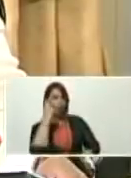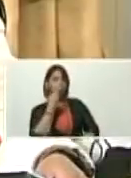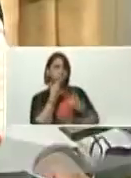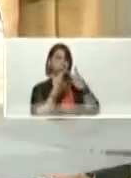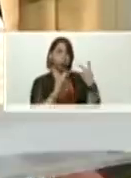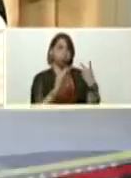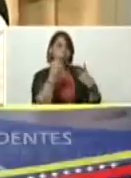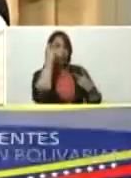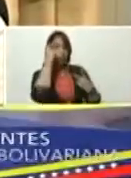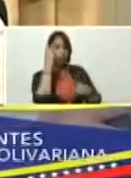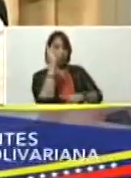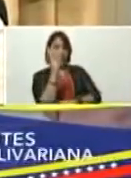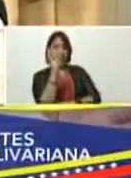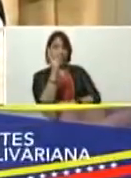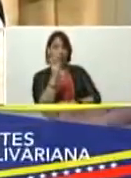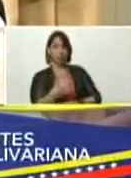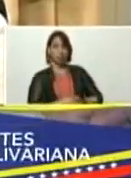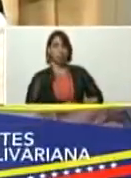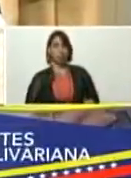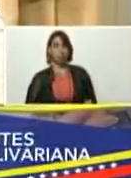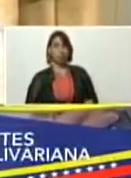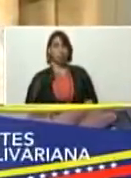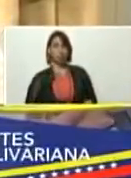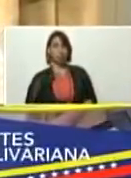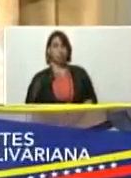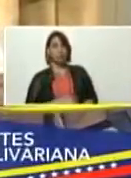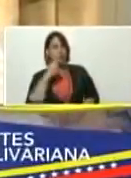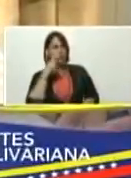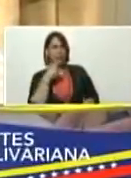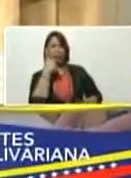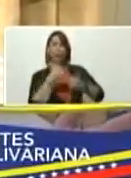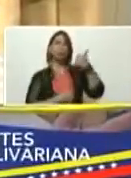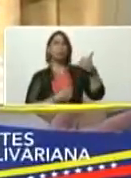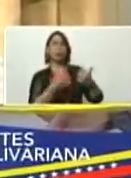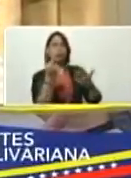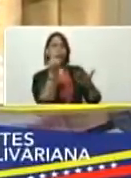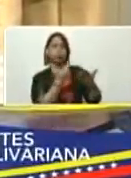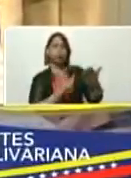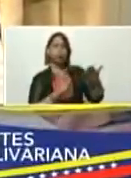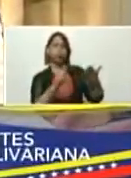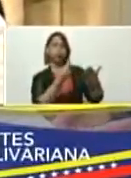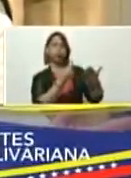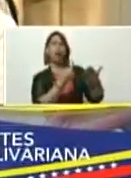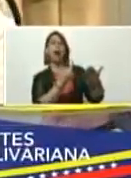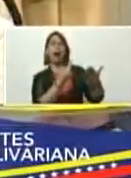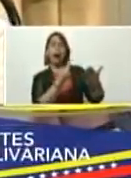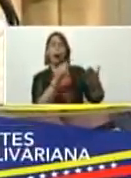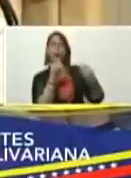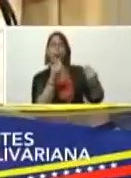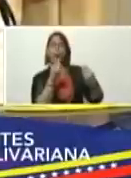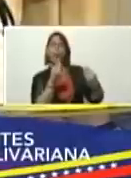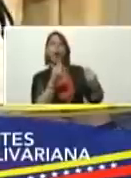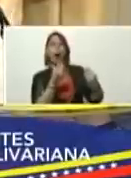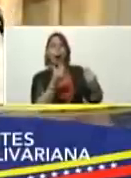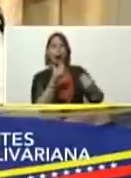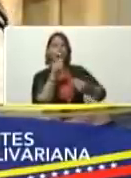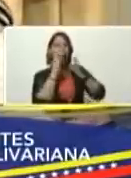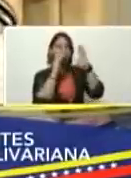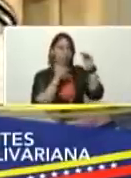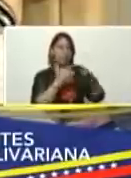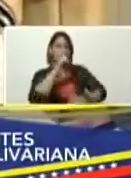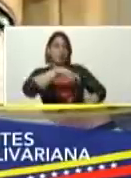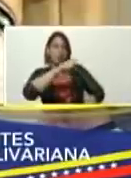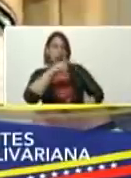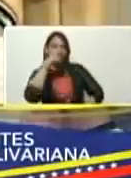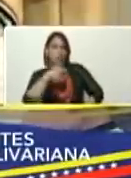viernes, y dibujando el mapa de prioridades para la vida cotidiana de nuestro pueblo, para atender sus